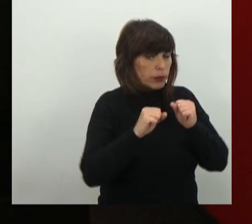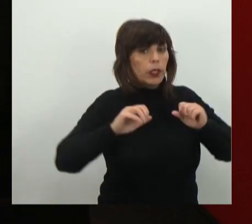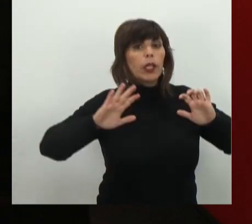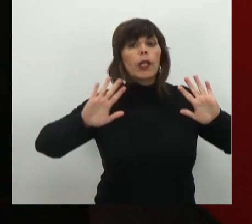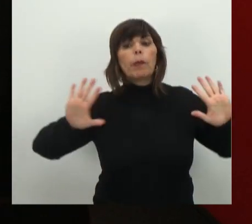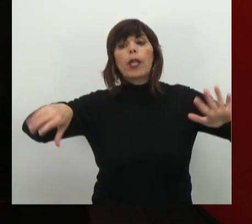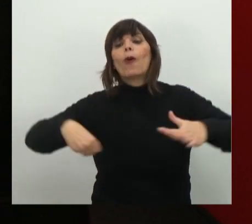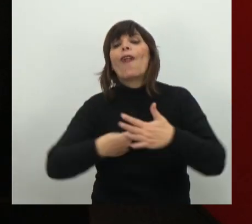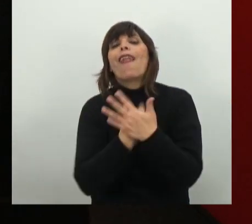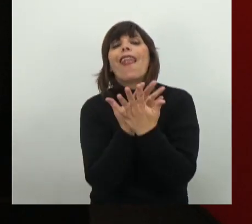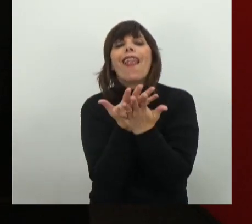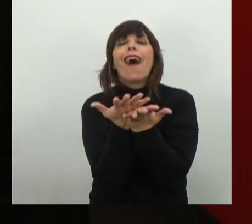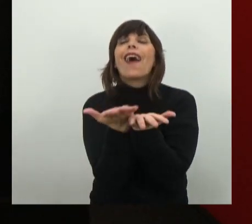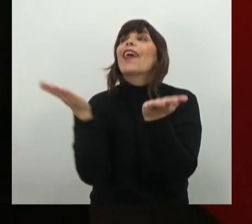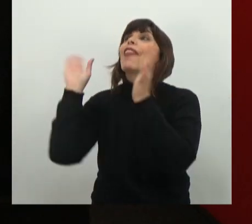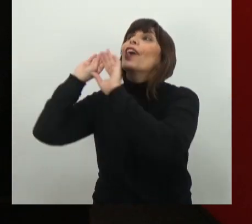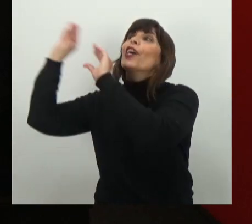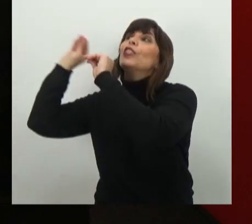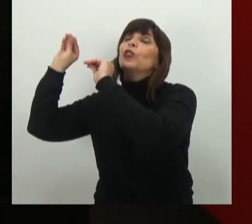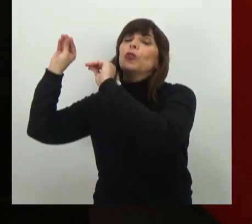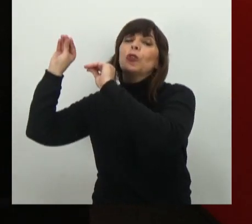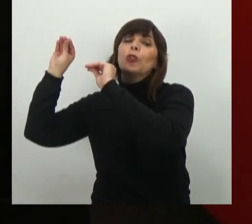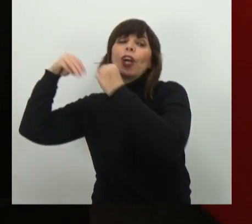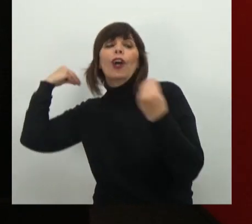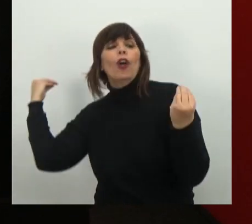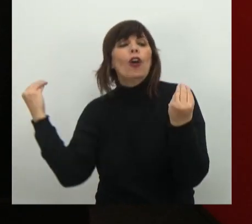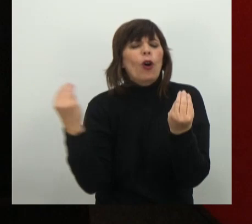pero su gracia nunca